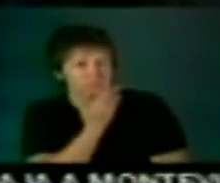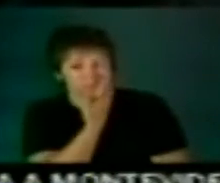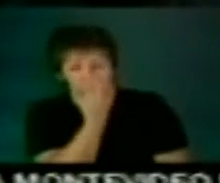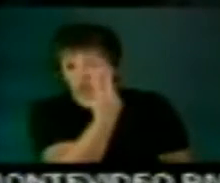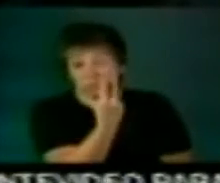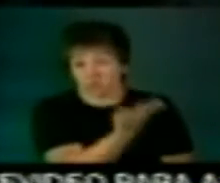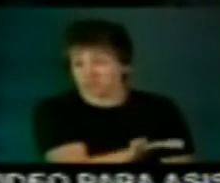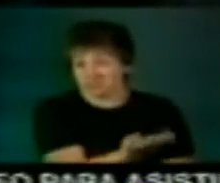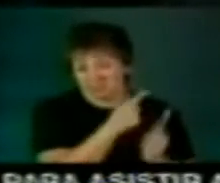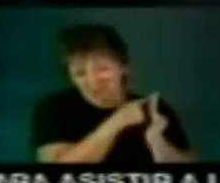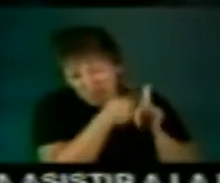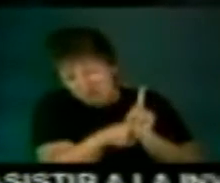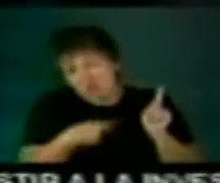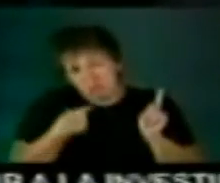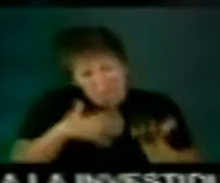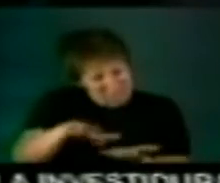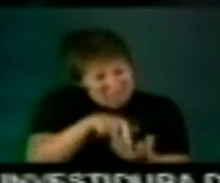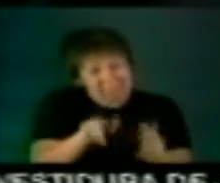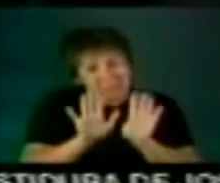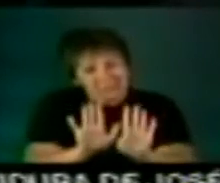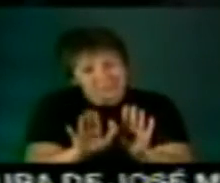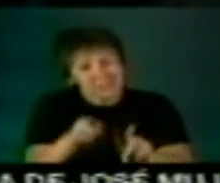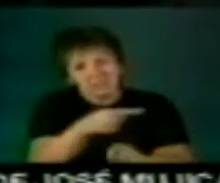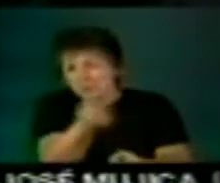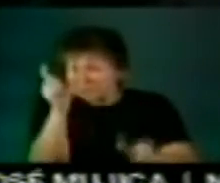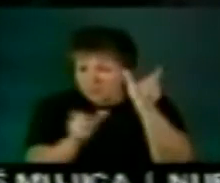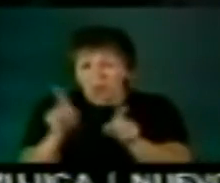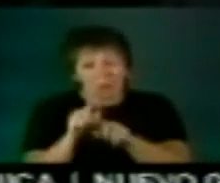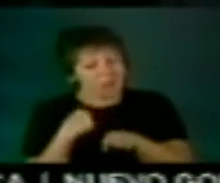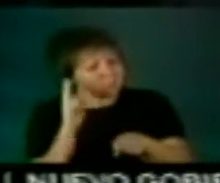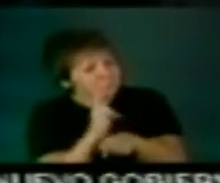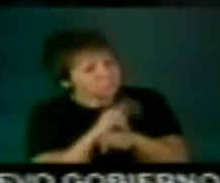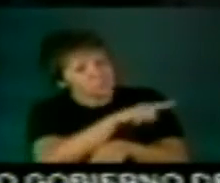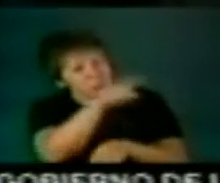Del mismo modo, la sociedad uruguaya ha protegido a sus servidores públicos